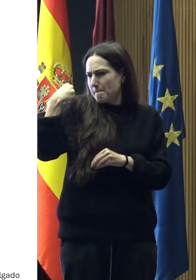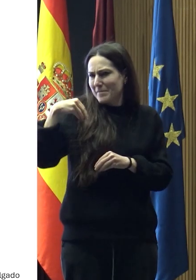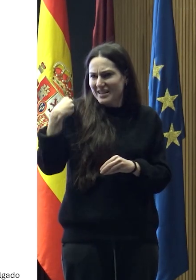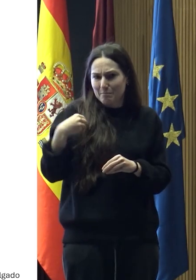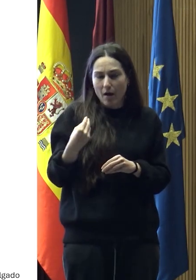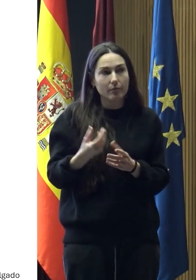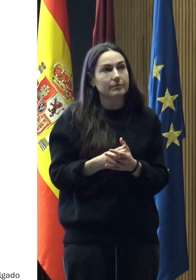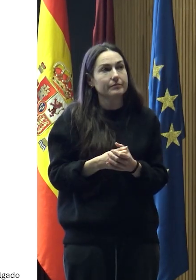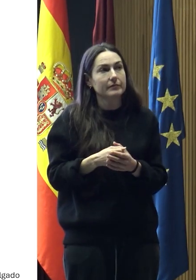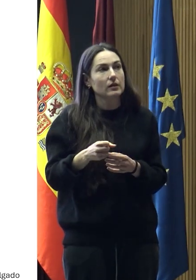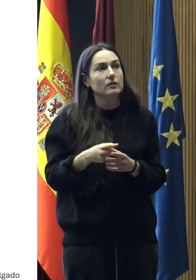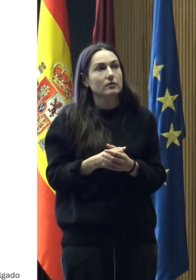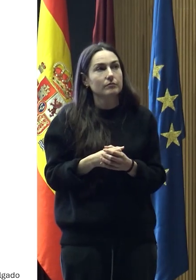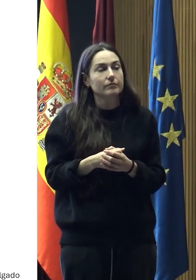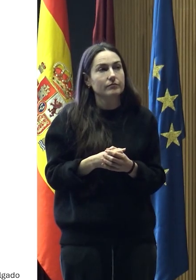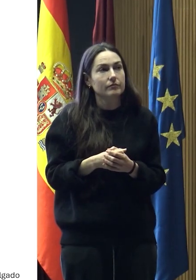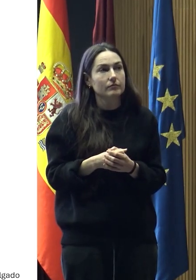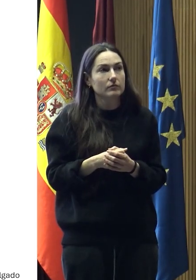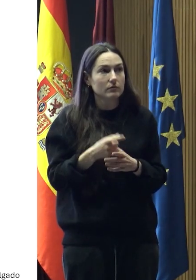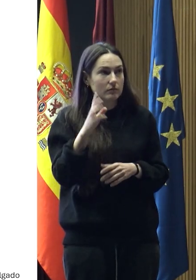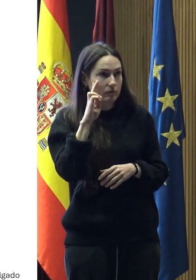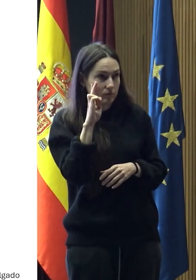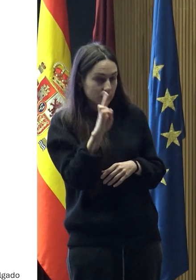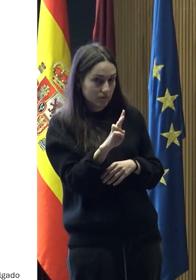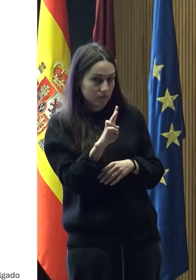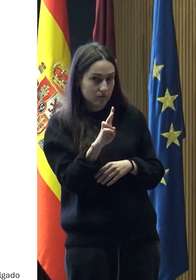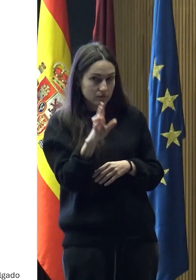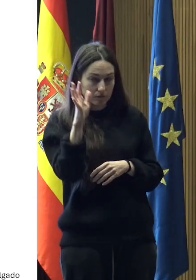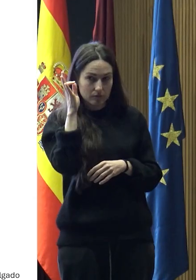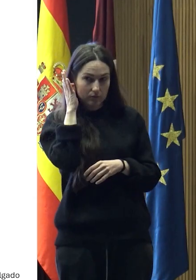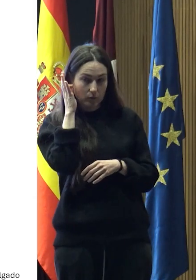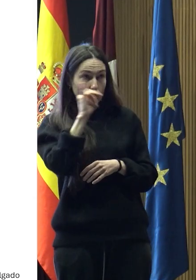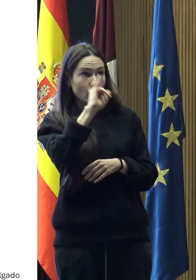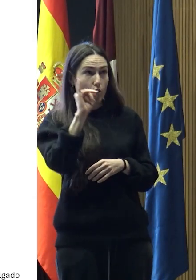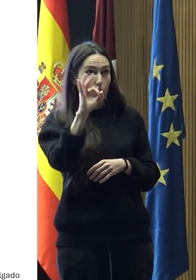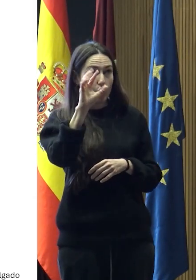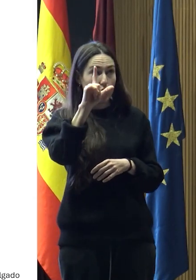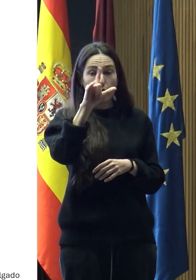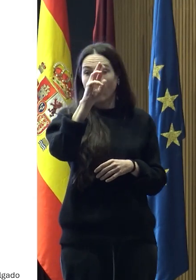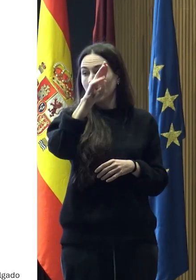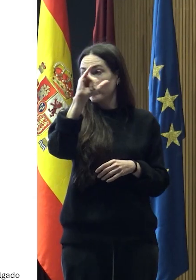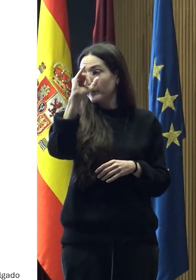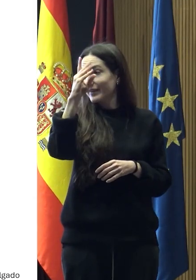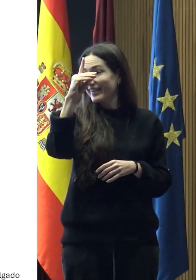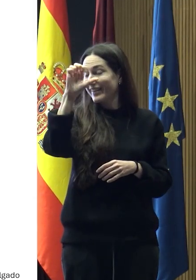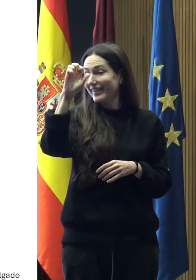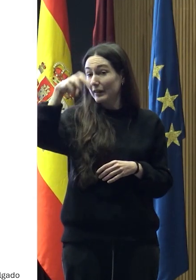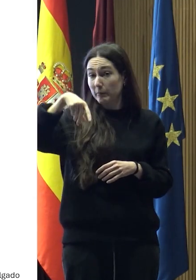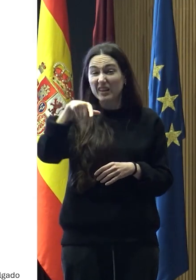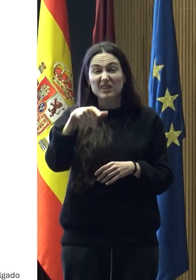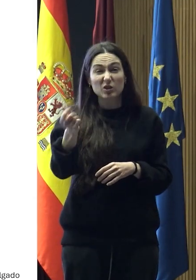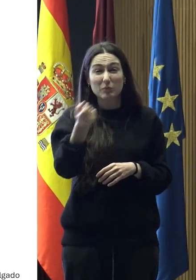Se empezó a ver que las mujeres que tomaban Zolpidem, que es un fármaco para